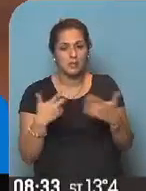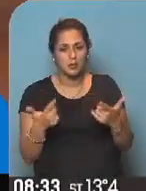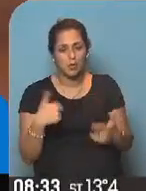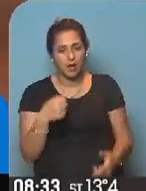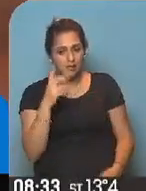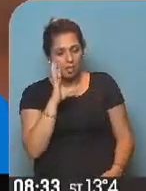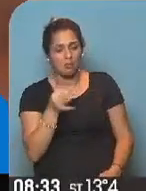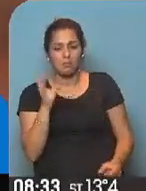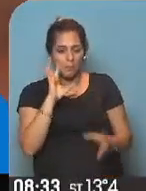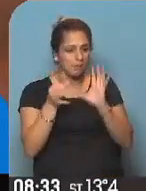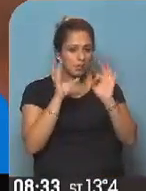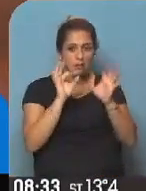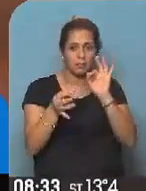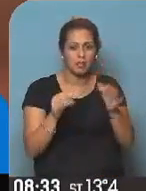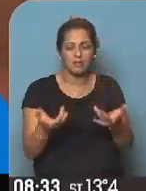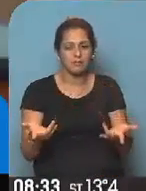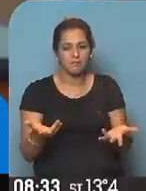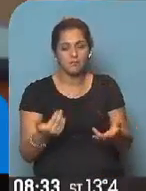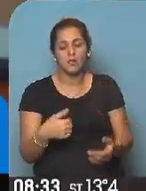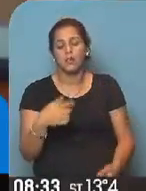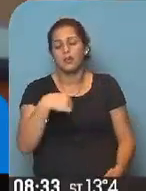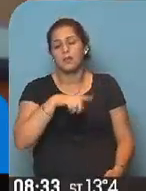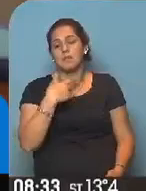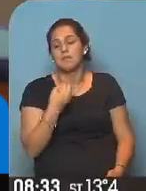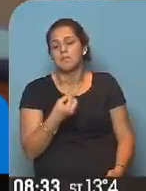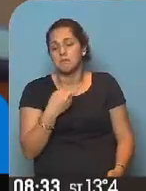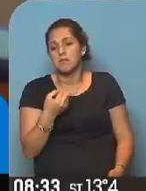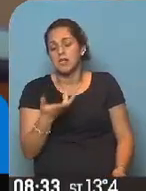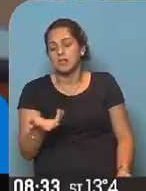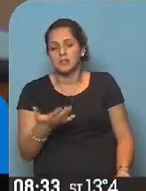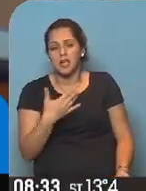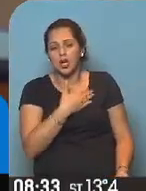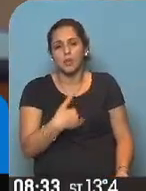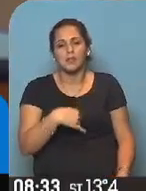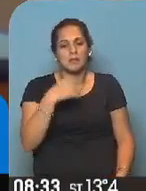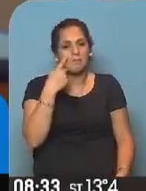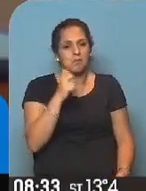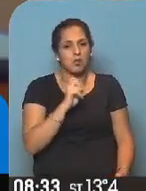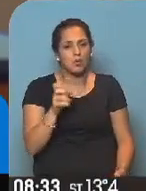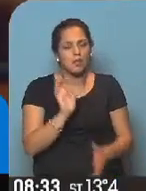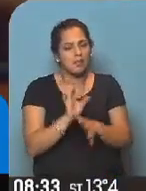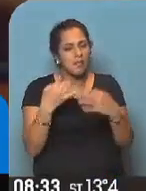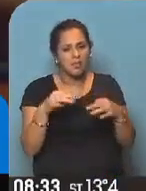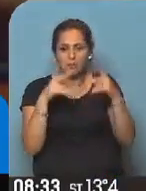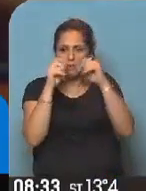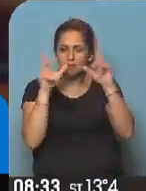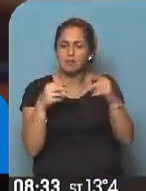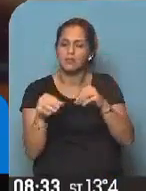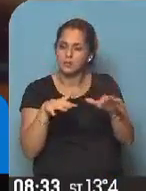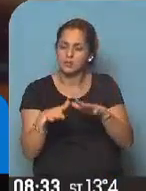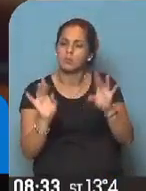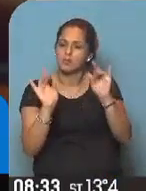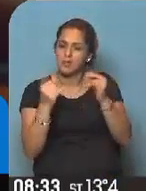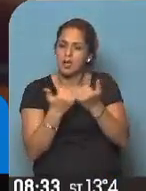solo recorrer y caminar entonces que ha perdido cierta consistencia cierta caminata el gobierno debería abrir los ojos están muy duras las situaciones y